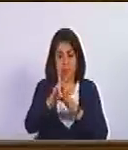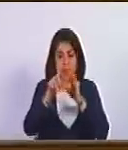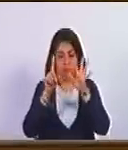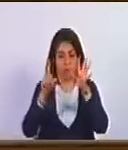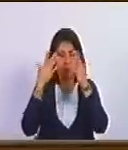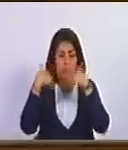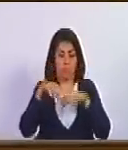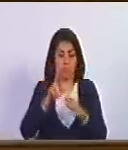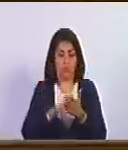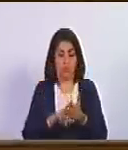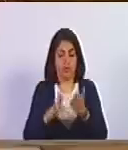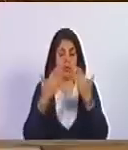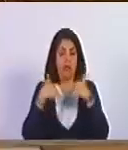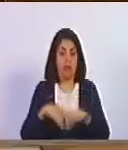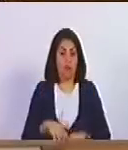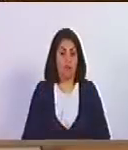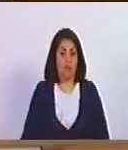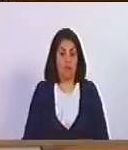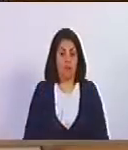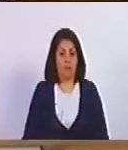36. Aprobado. Siguiente.